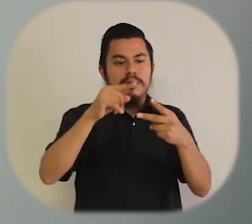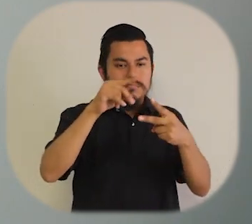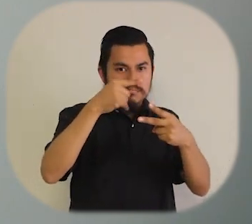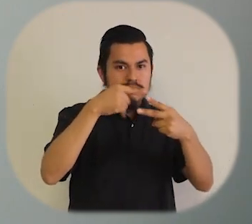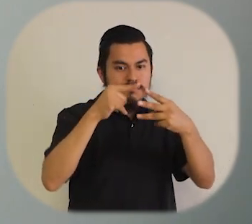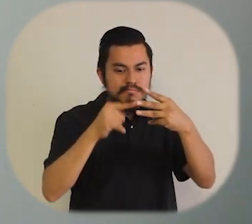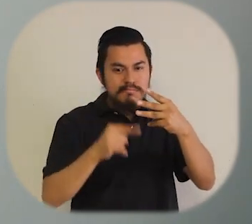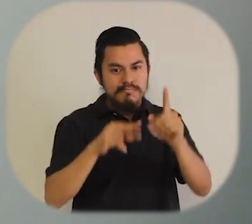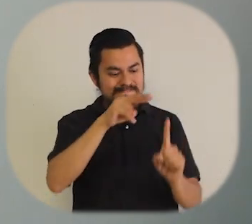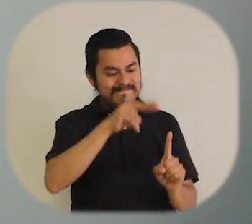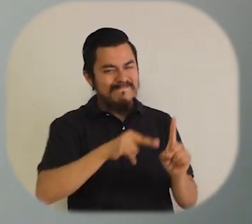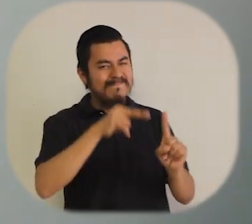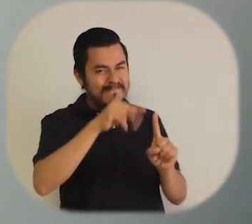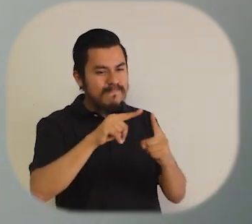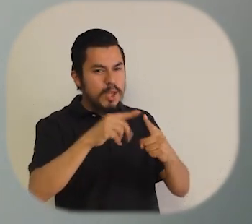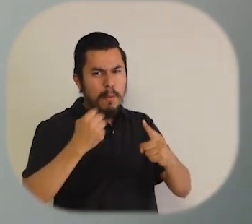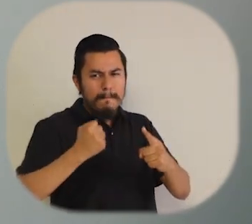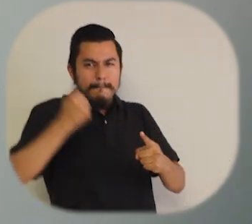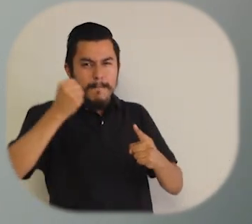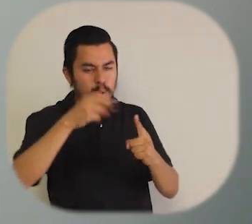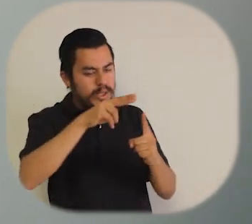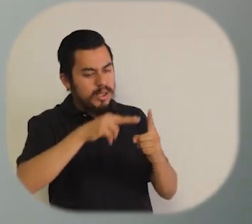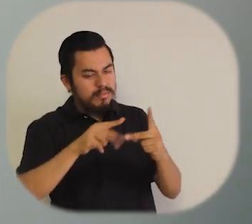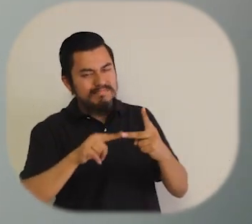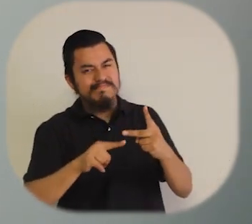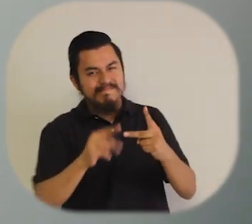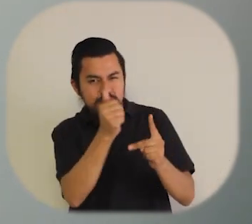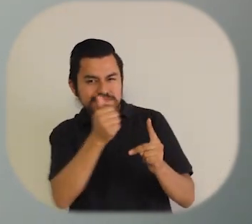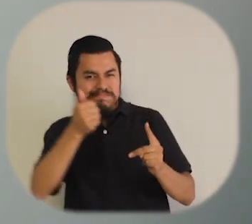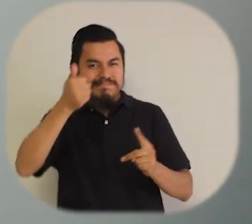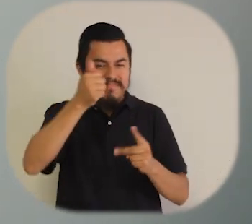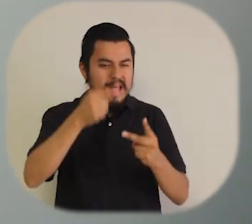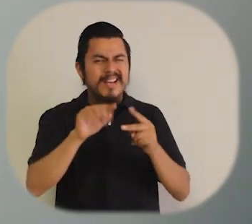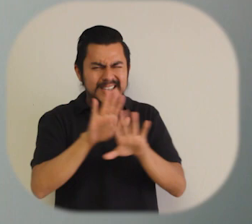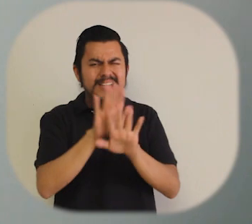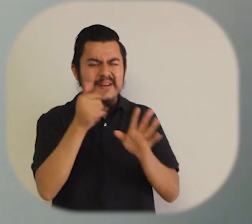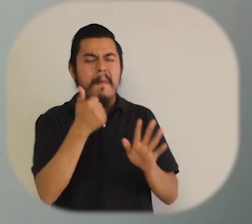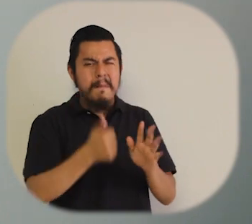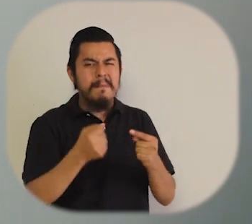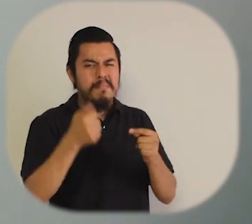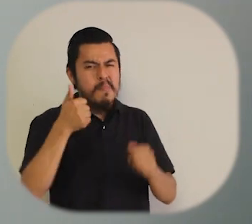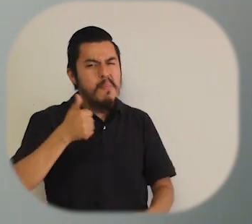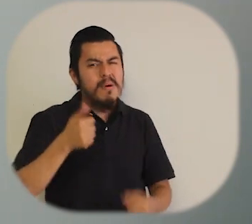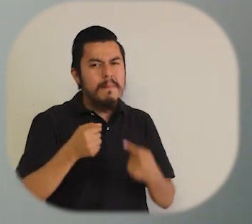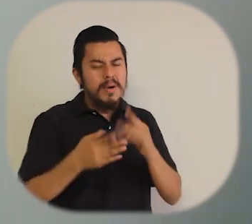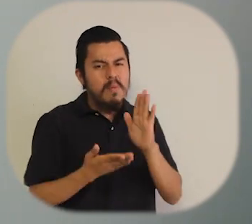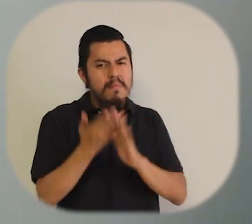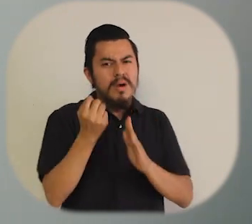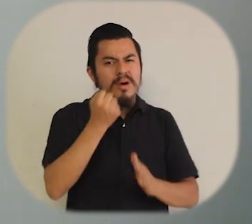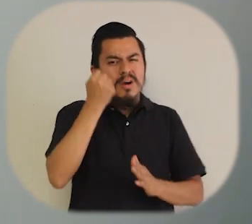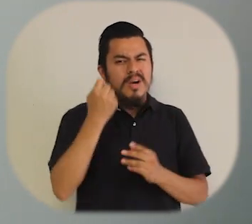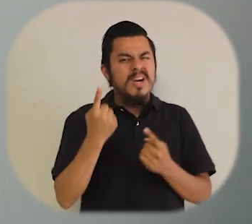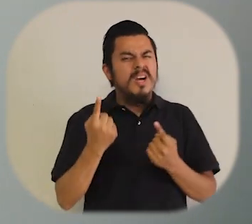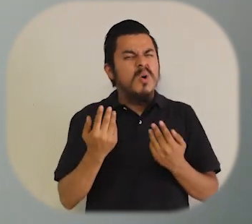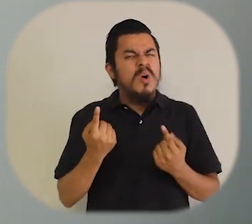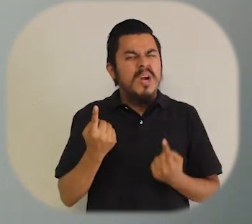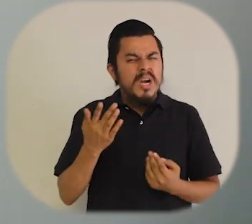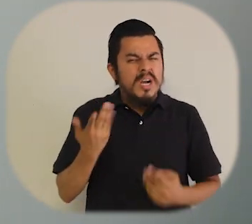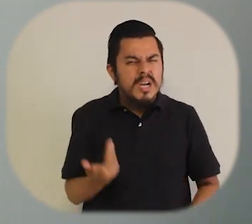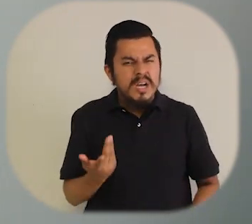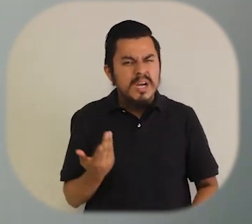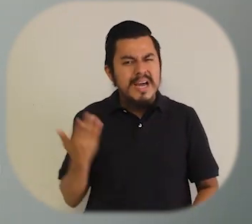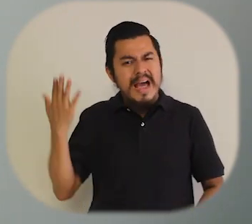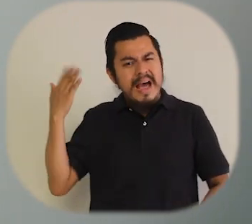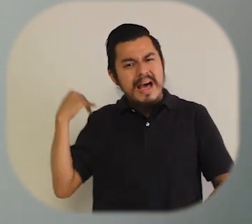que son buenas. Tenía posición, claro que es bueno. Pero lo más importante es que desde el principio